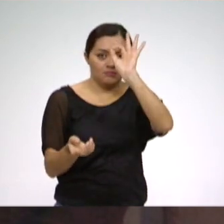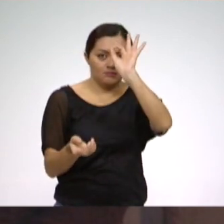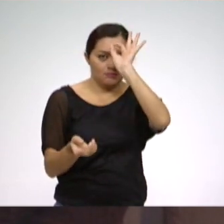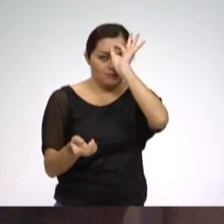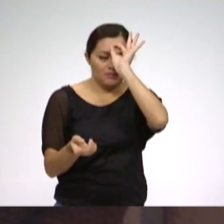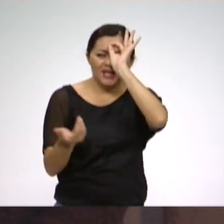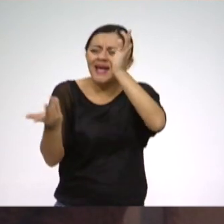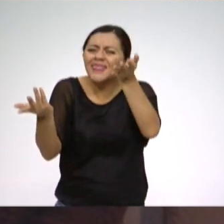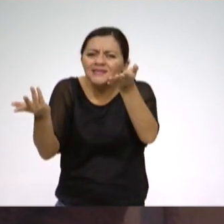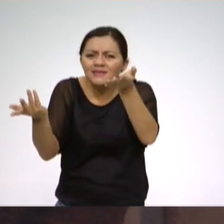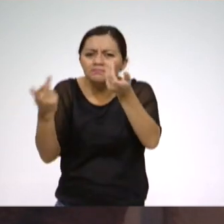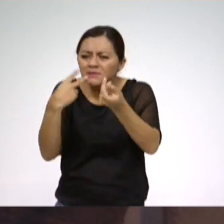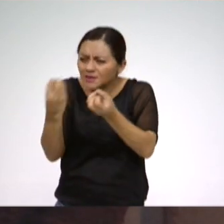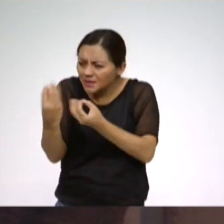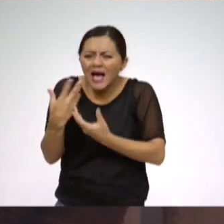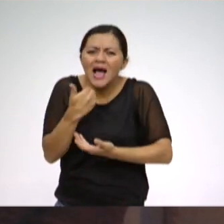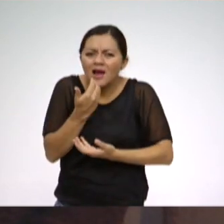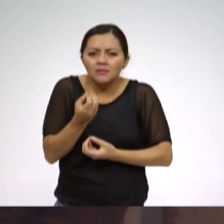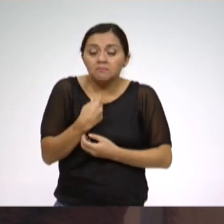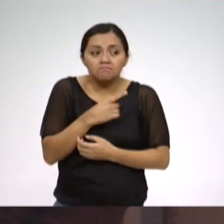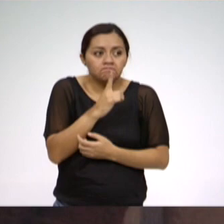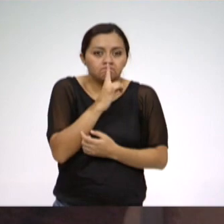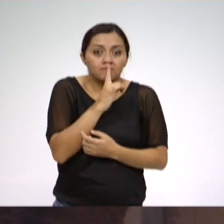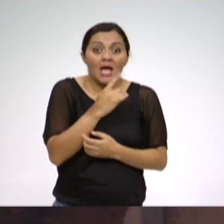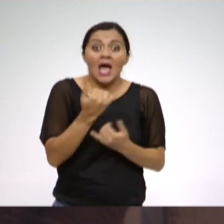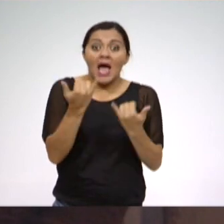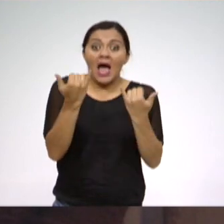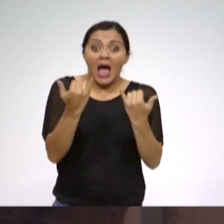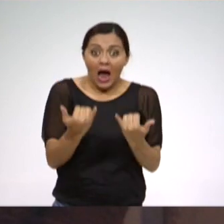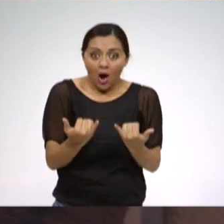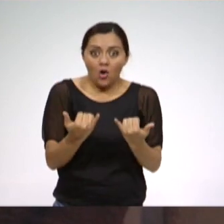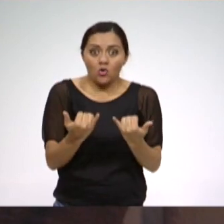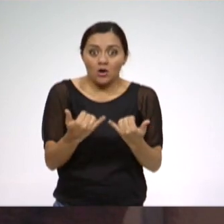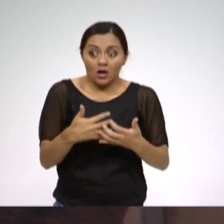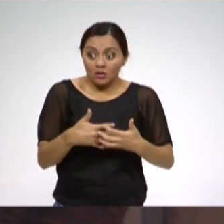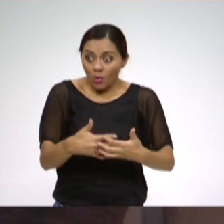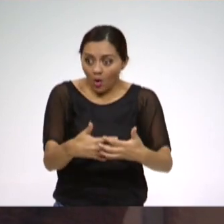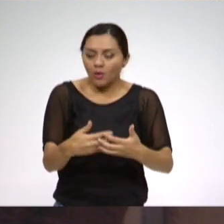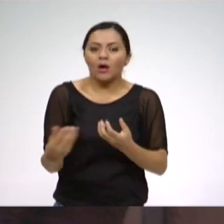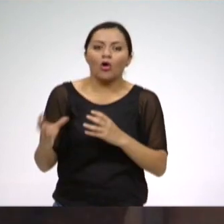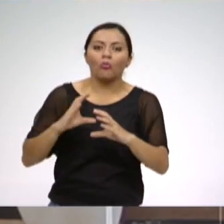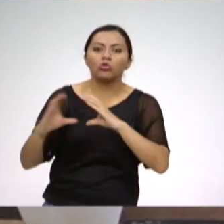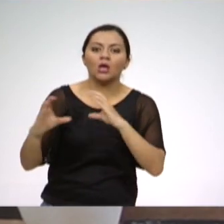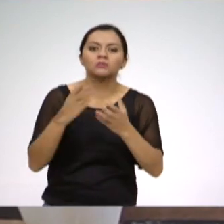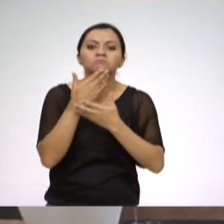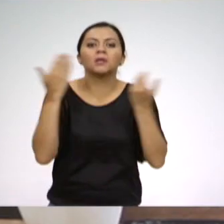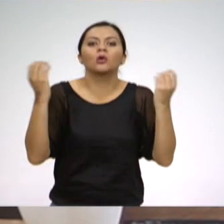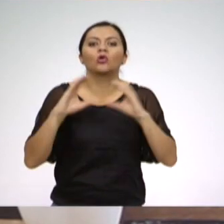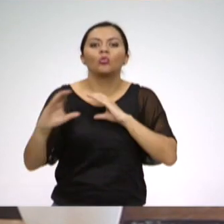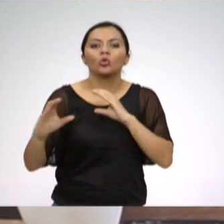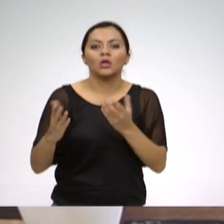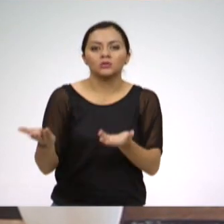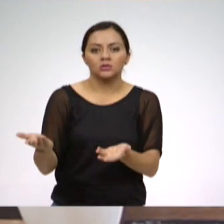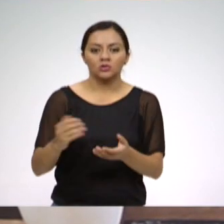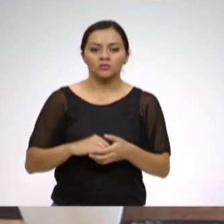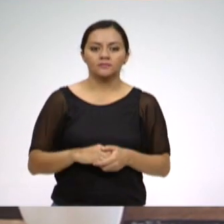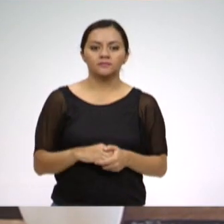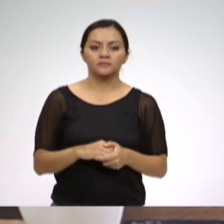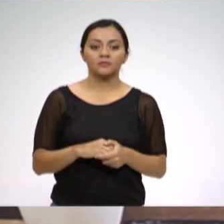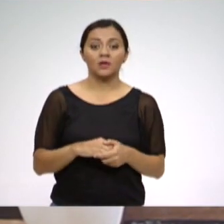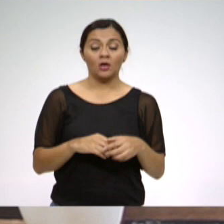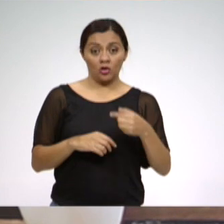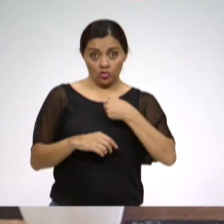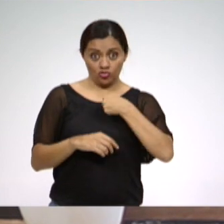en su cabecita pensando. Entonces mejor ahora tenemos una muy buena comunicación. Yo